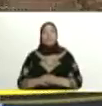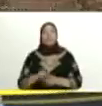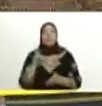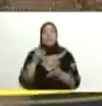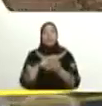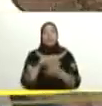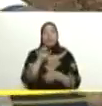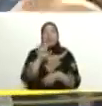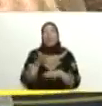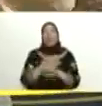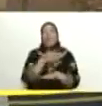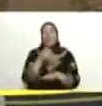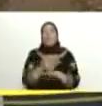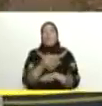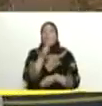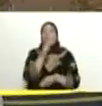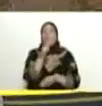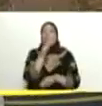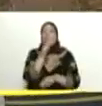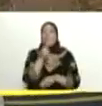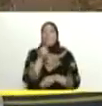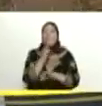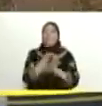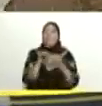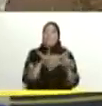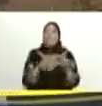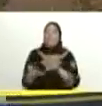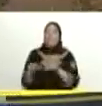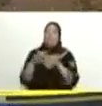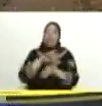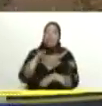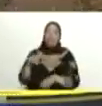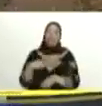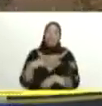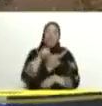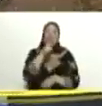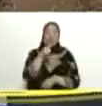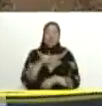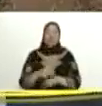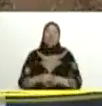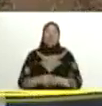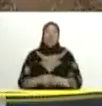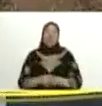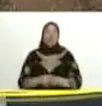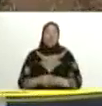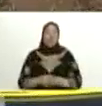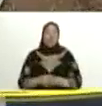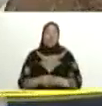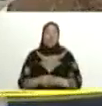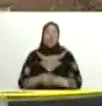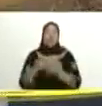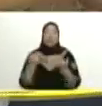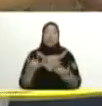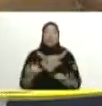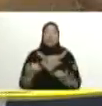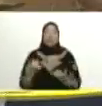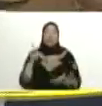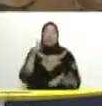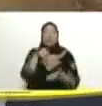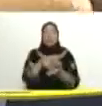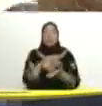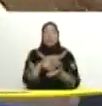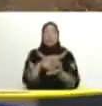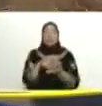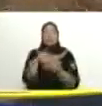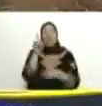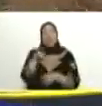calle principal de La Ladera. Esta comprende, por lo menos nosotros acá estamos 346 familias que hacemos vida. De